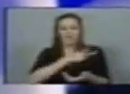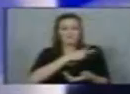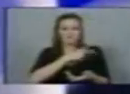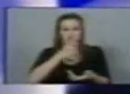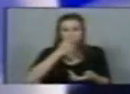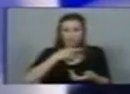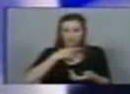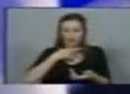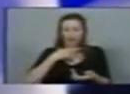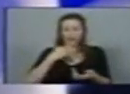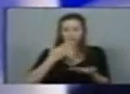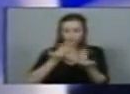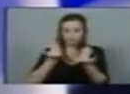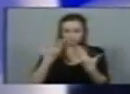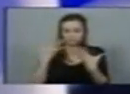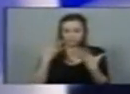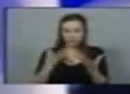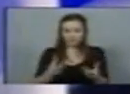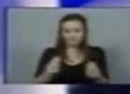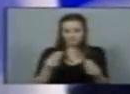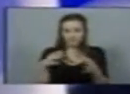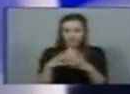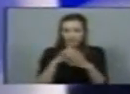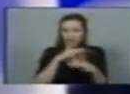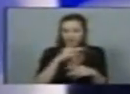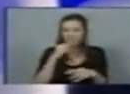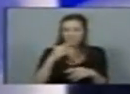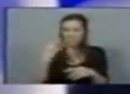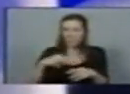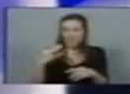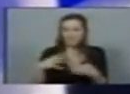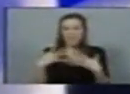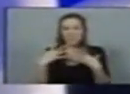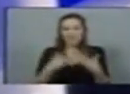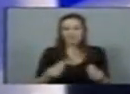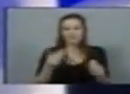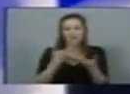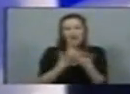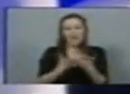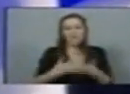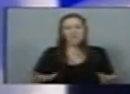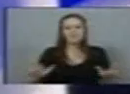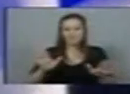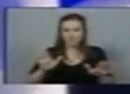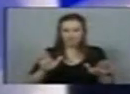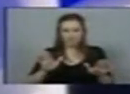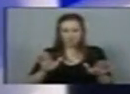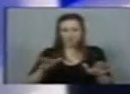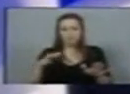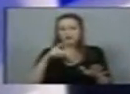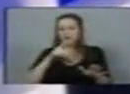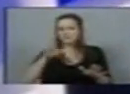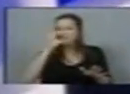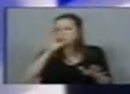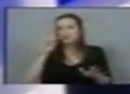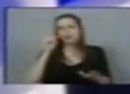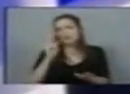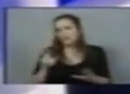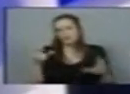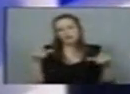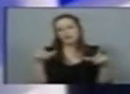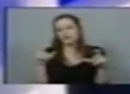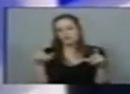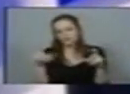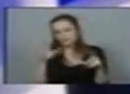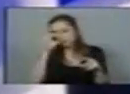que el nombre de la defensa de Clarín dice que hay que defender la libertad de expresión. Se ve que no debe haber visto nunca esta foto. Lo tenemos entonces Aranda de un